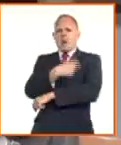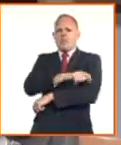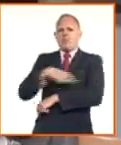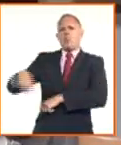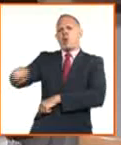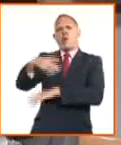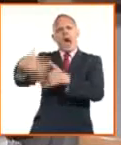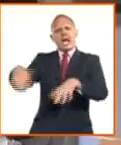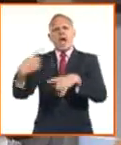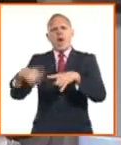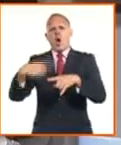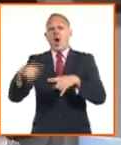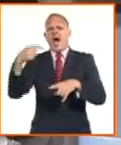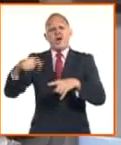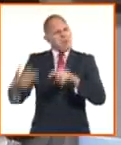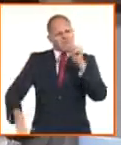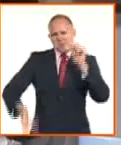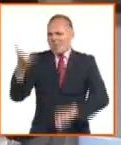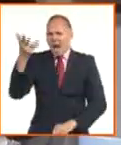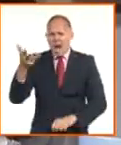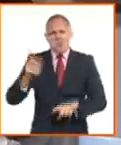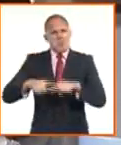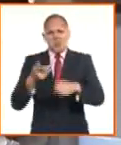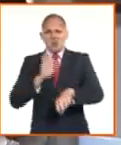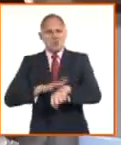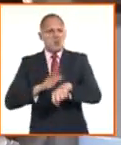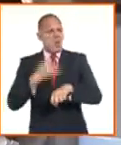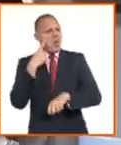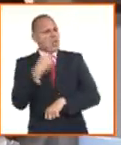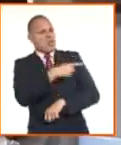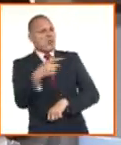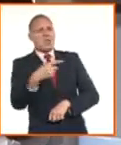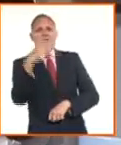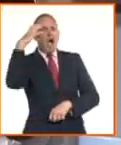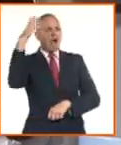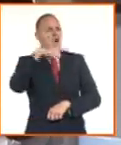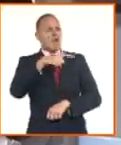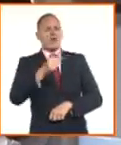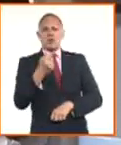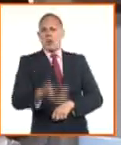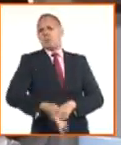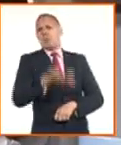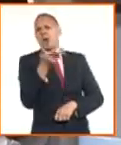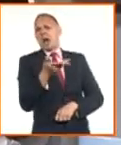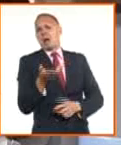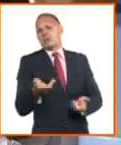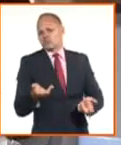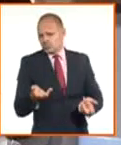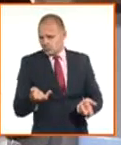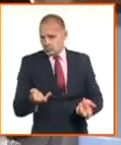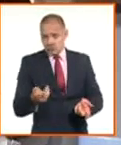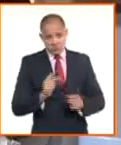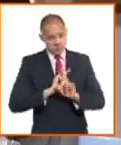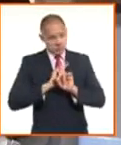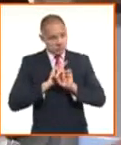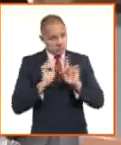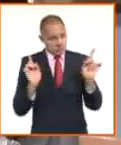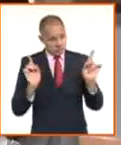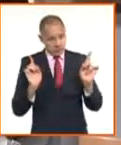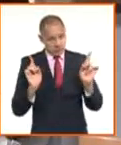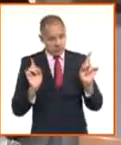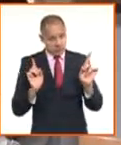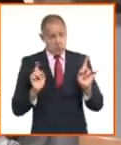alguien diga, tuve que subir los precios porque ahora dijeron que van en la mesa redonda que van a comprar el dólar a